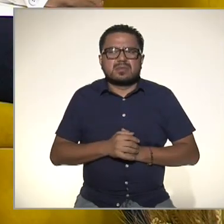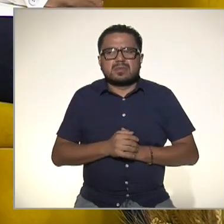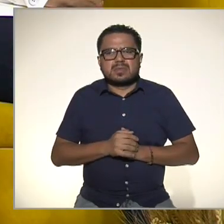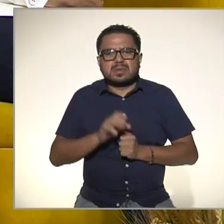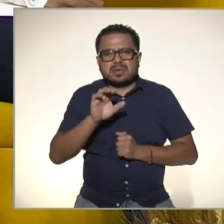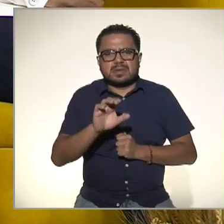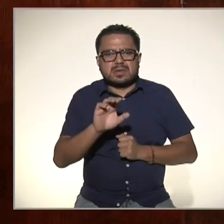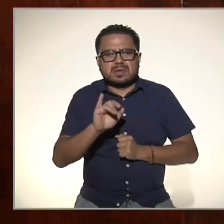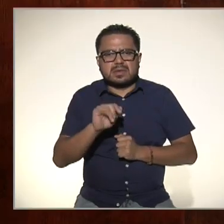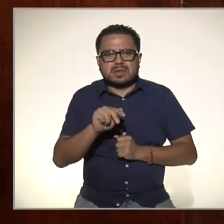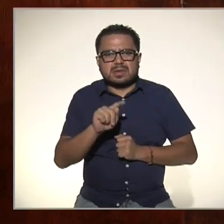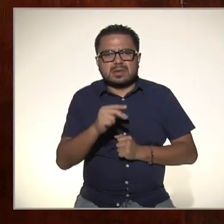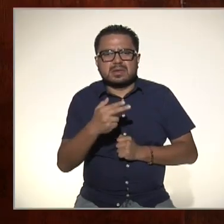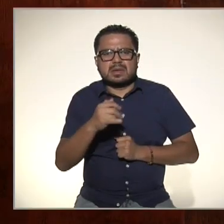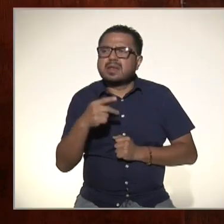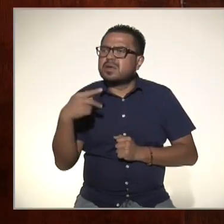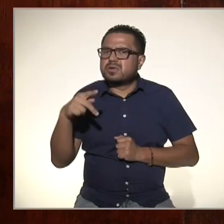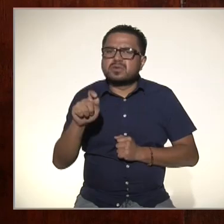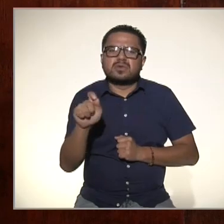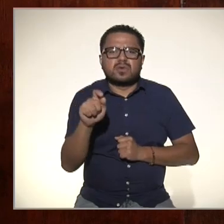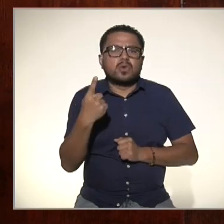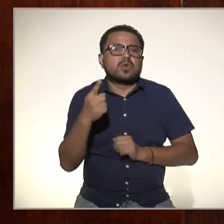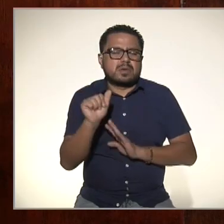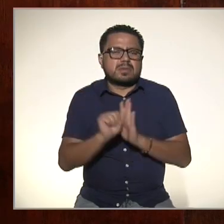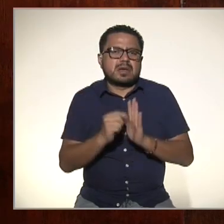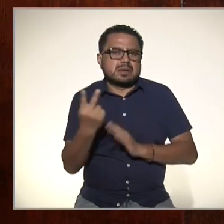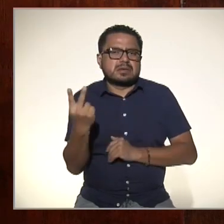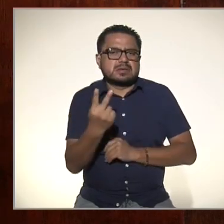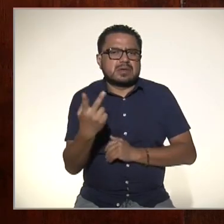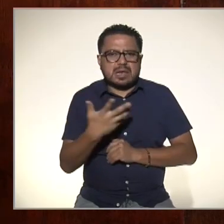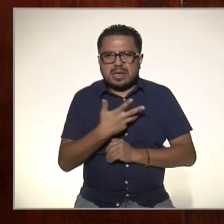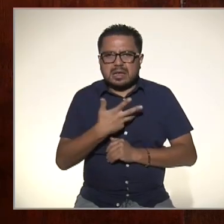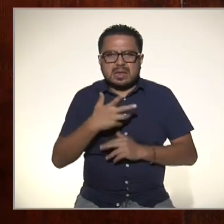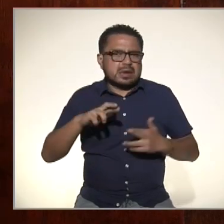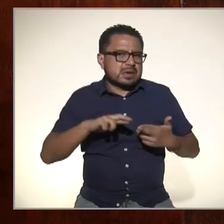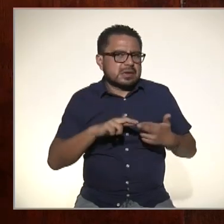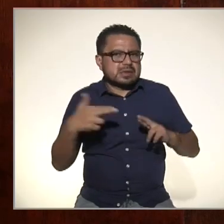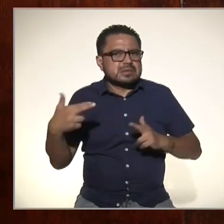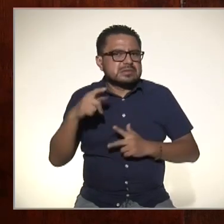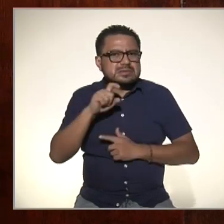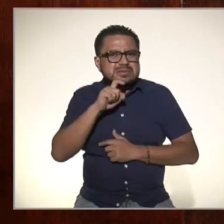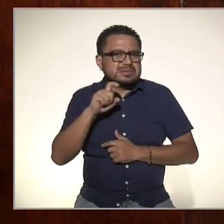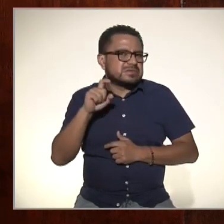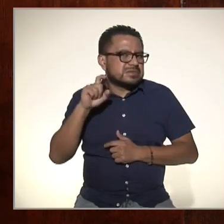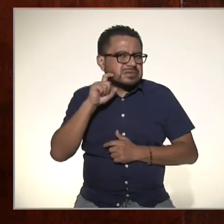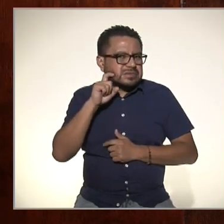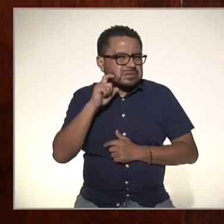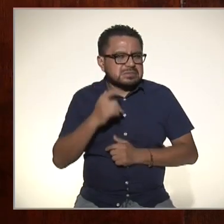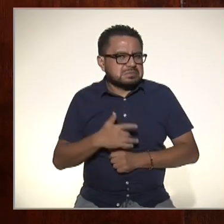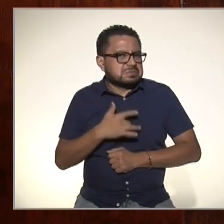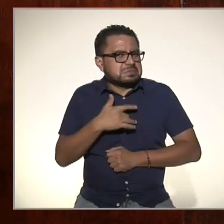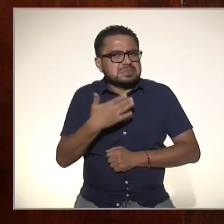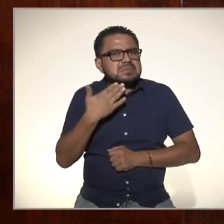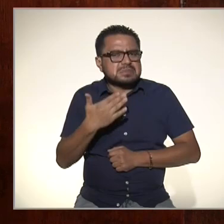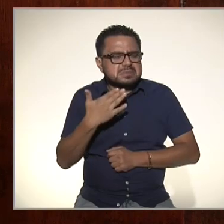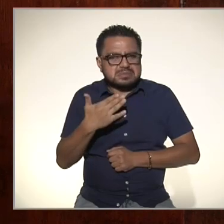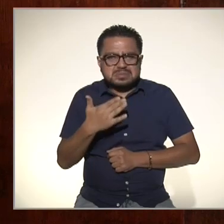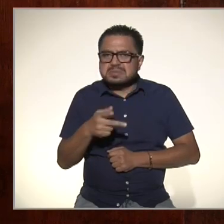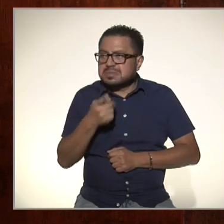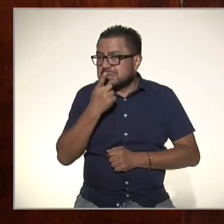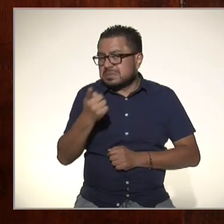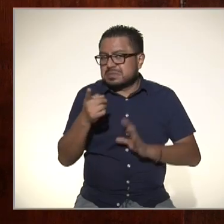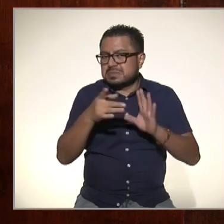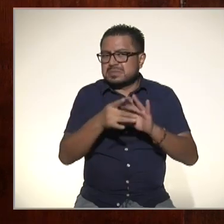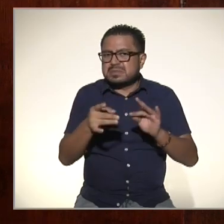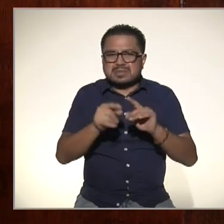Cintia nos comparte que su novio y ella tienen un mes de tener una relación sexual pues satisfactoria. Realmente dice que